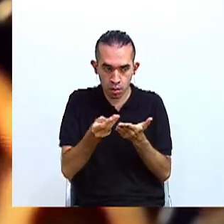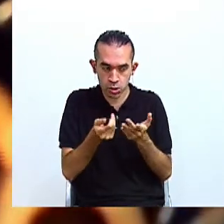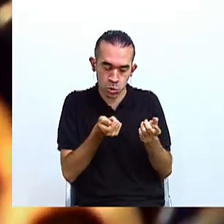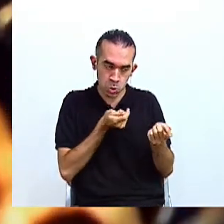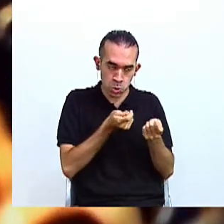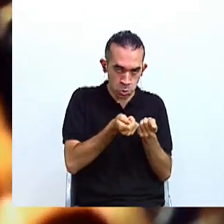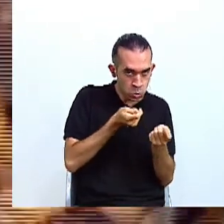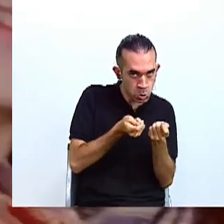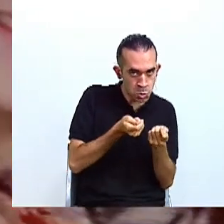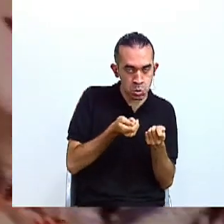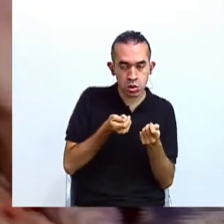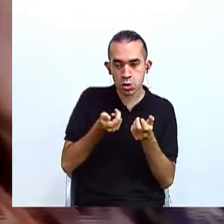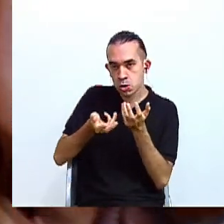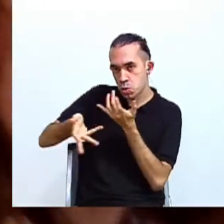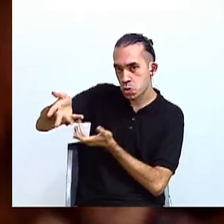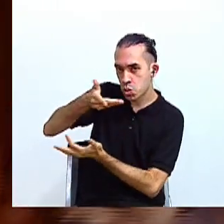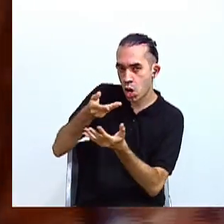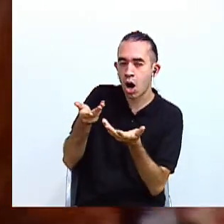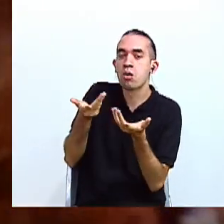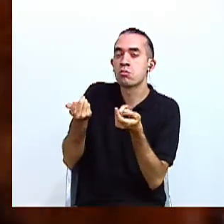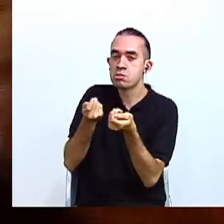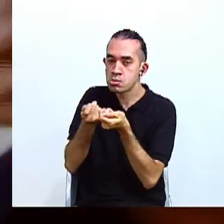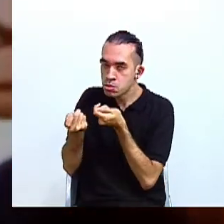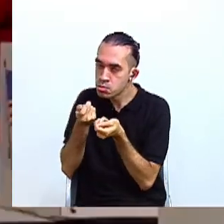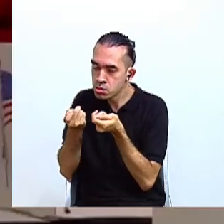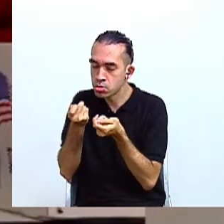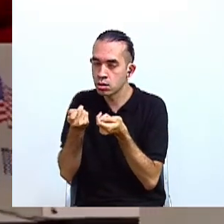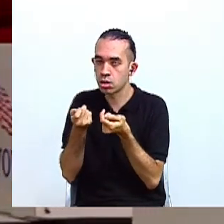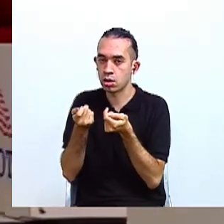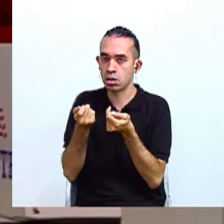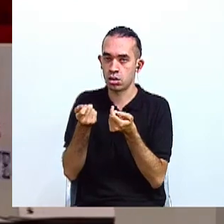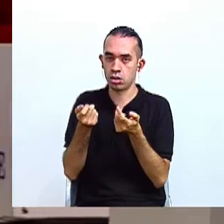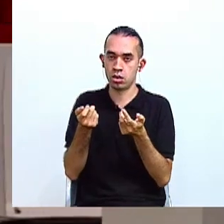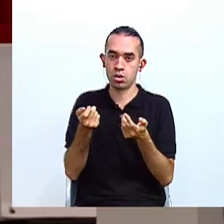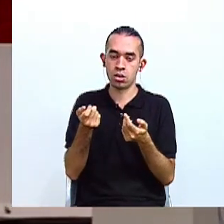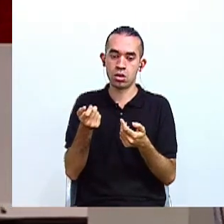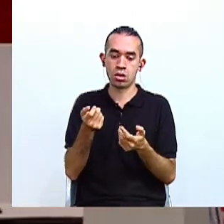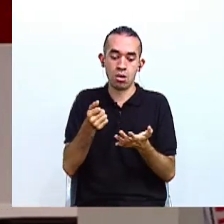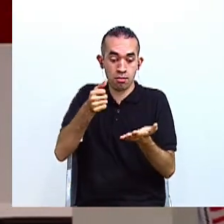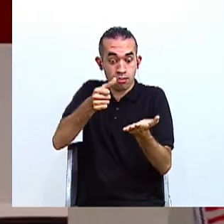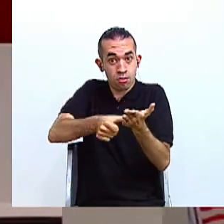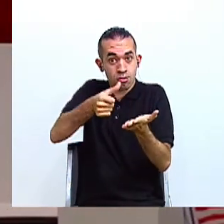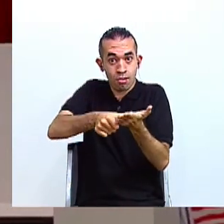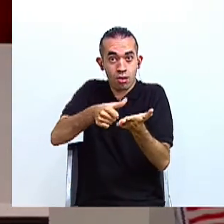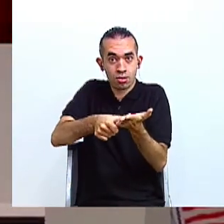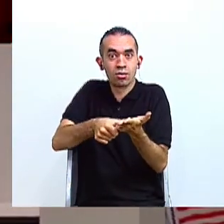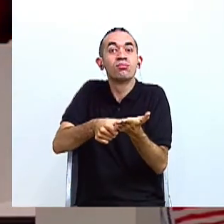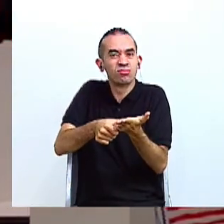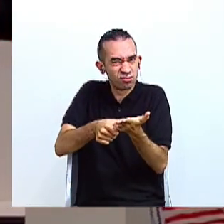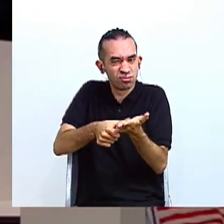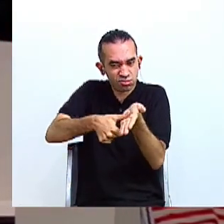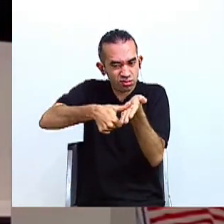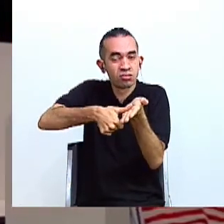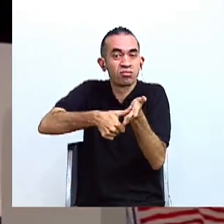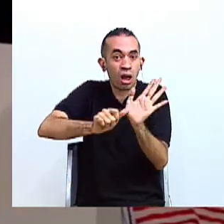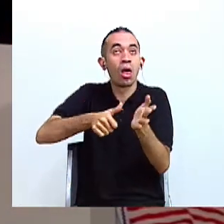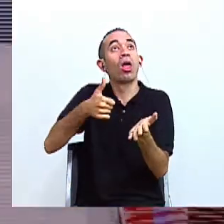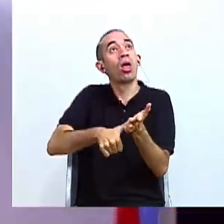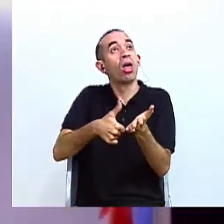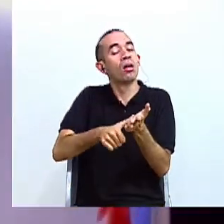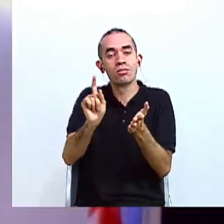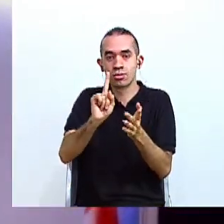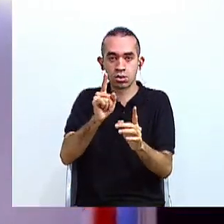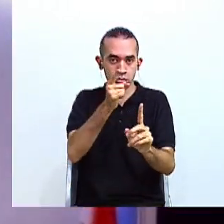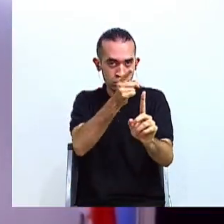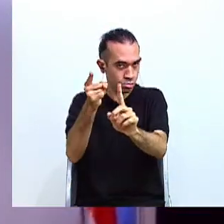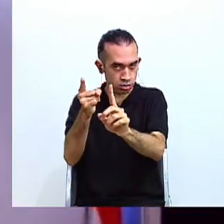Cómo nos involucramos. Y cómo usar nuestro voto para asegurar que nuestros líderes sepan que sabemos